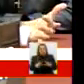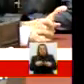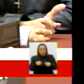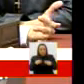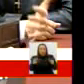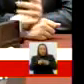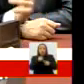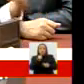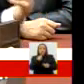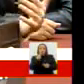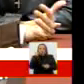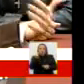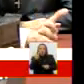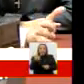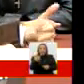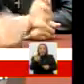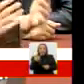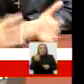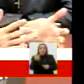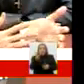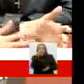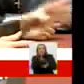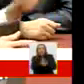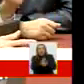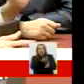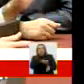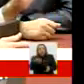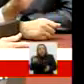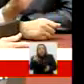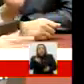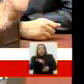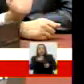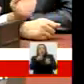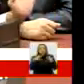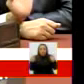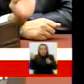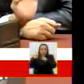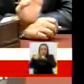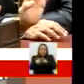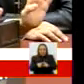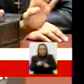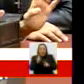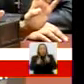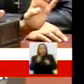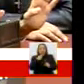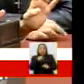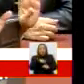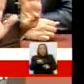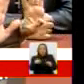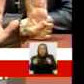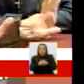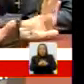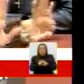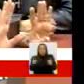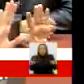de Portavoces es por las 3/5 partes del total de miembros. Ahora, ojo, los parlamentarios que no son miembros de bancadas, que se han